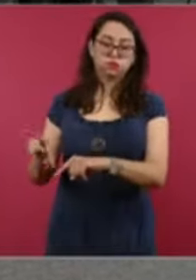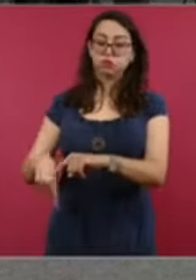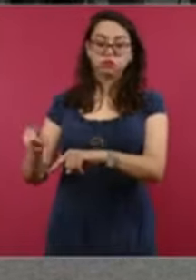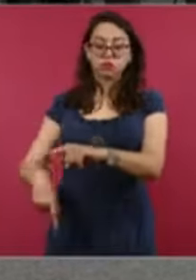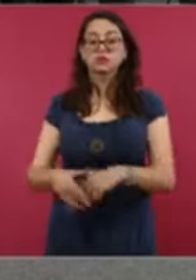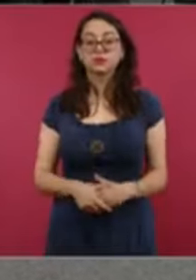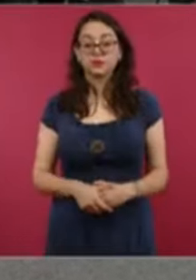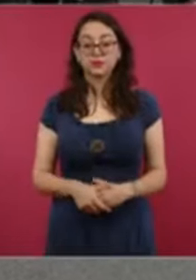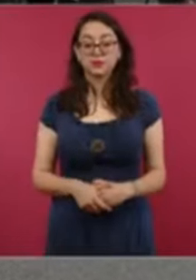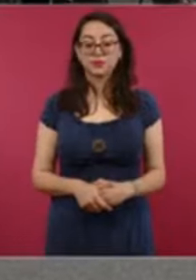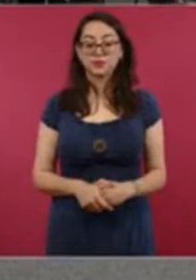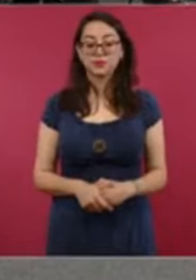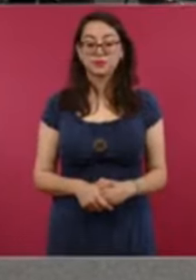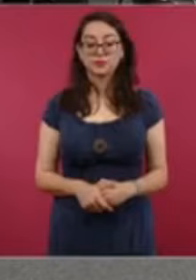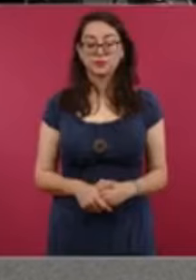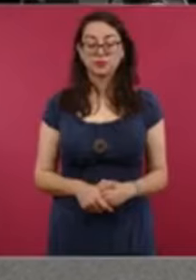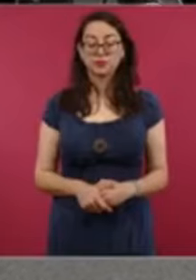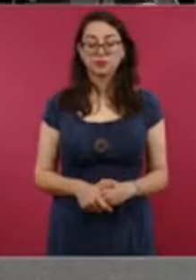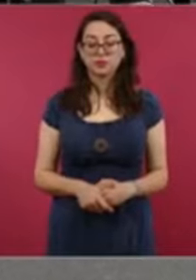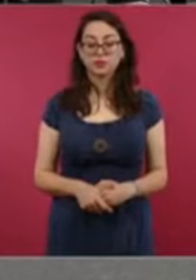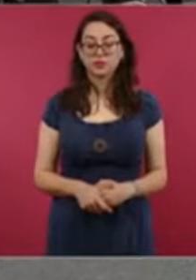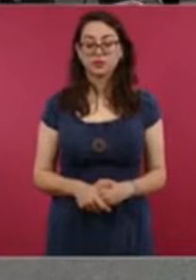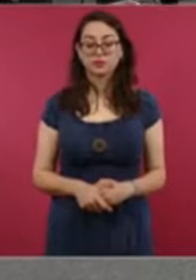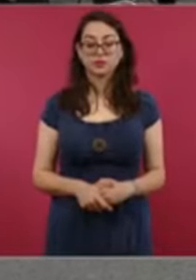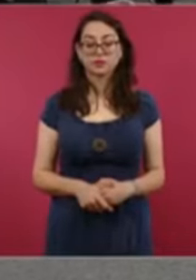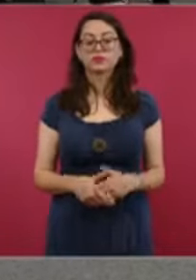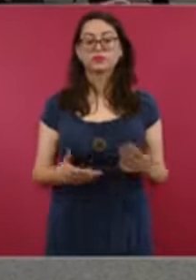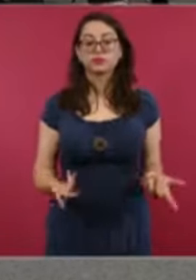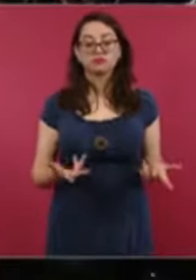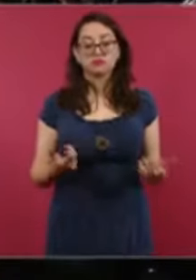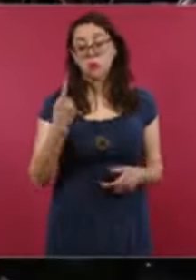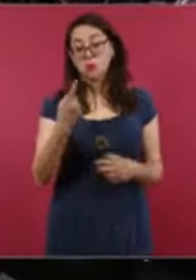¿Quiénes son los que forman parte de Latinus?